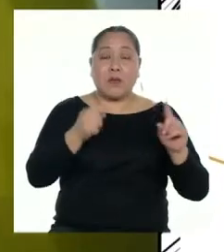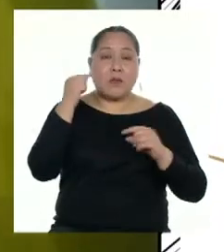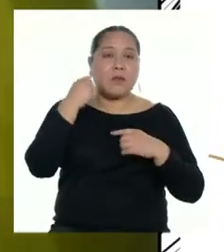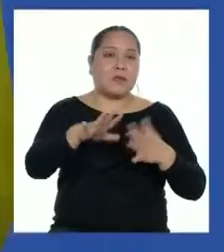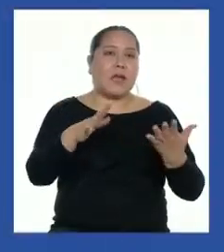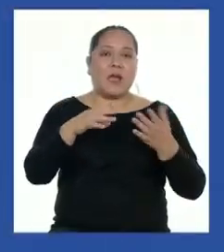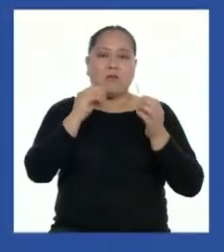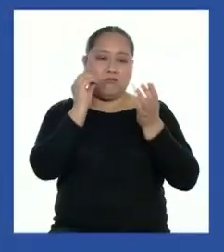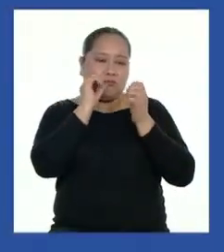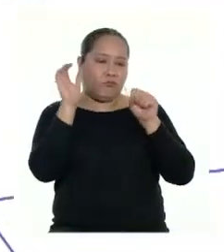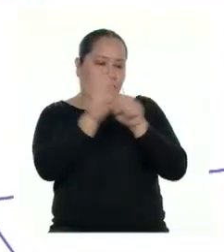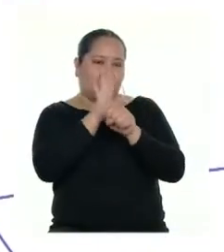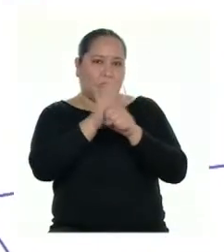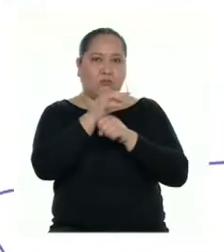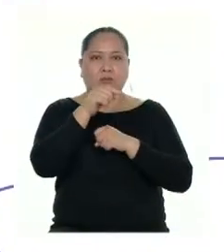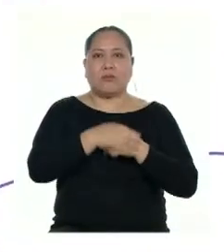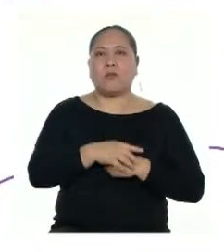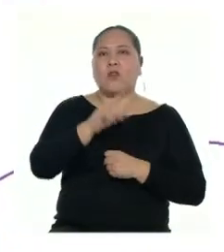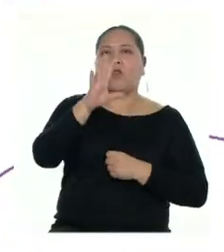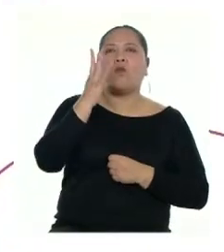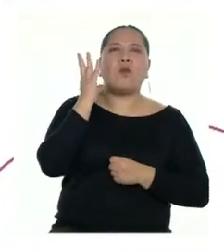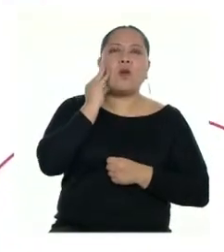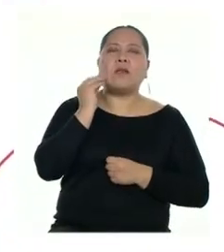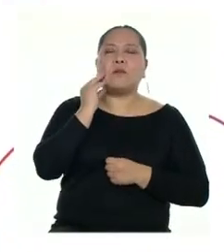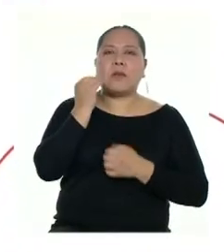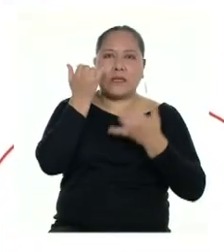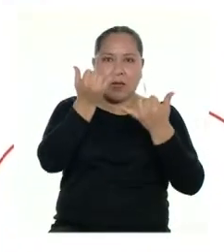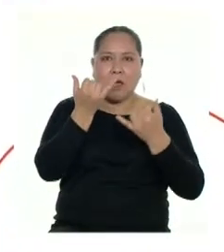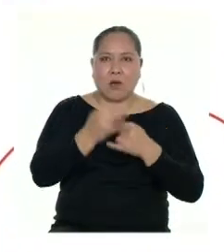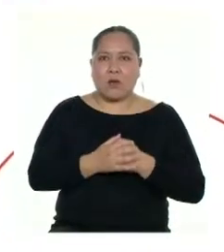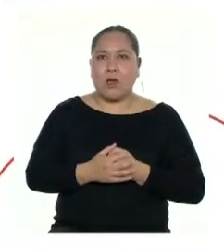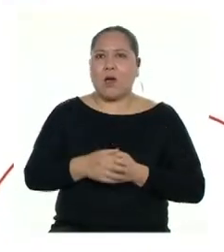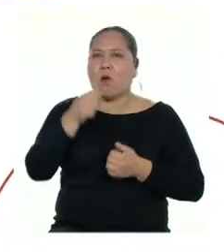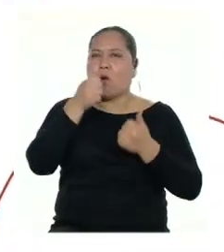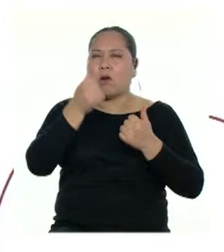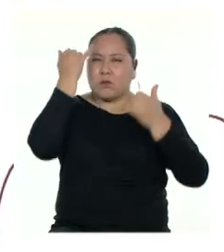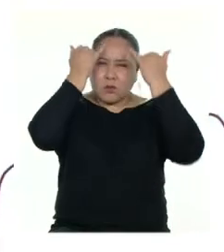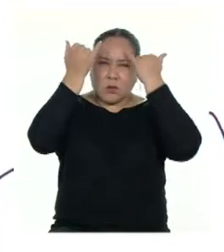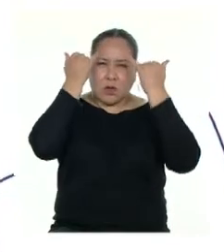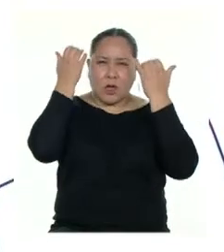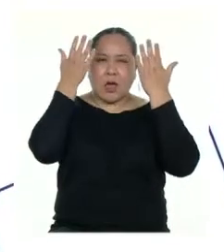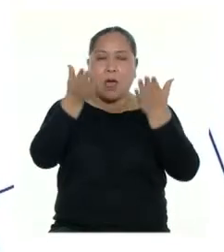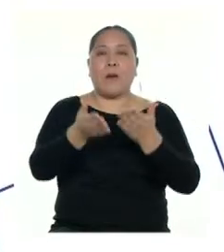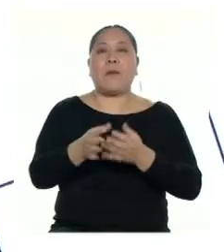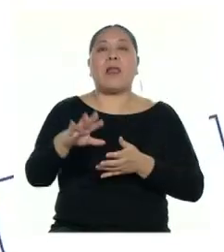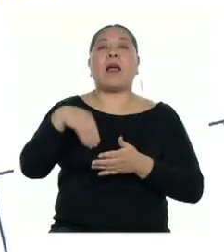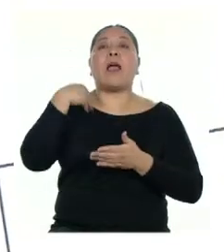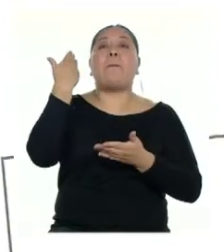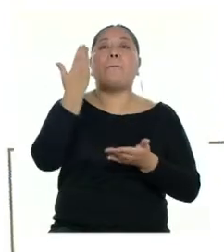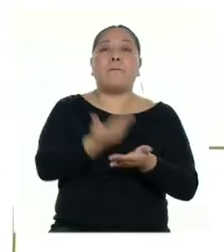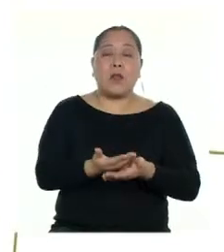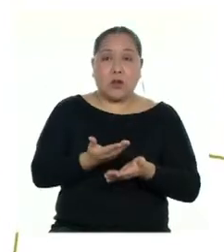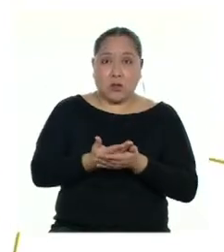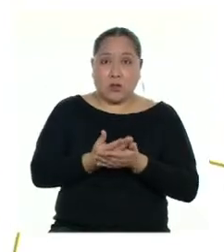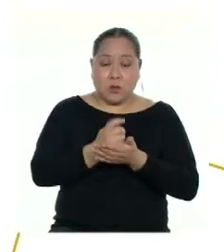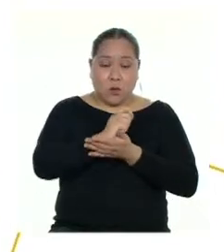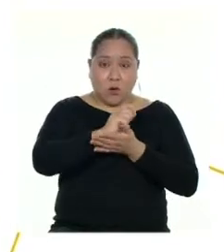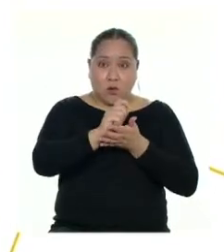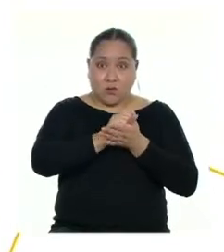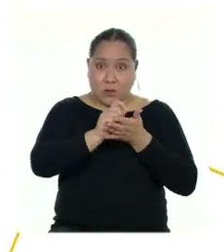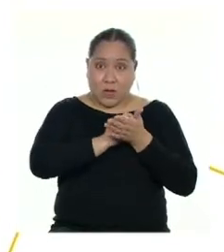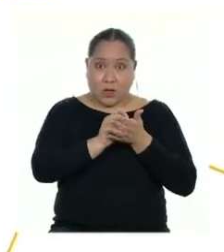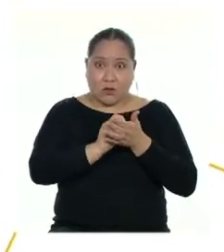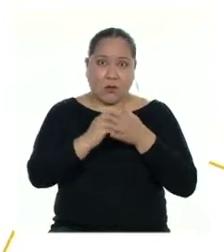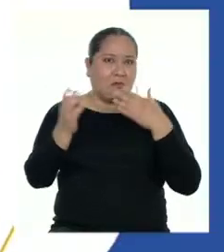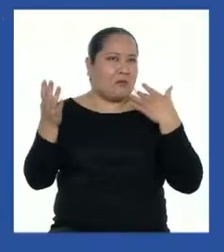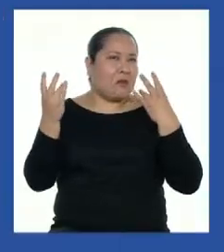para completarlo. Con la experiencia que tienes ahora, ¿qué podrías proponer para que en tus siguientes textos puedas superar esa dificultad